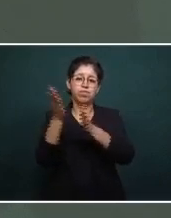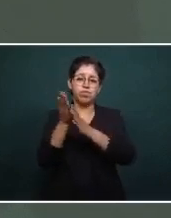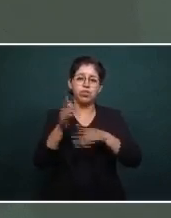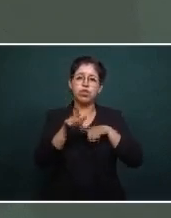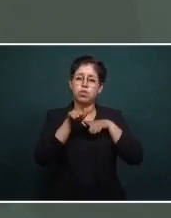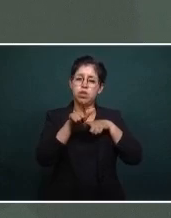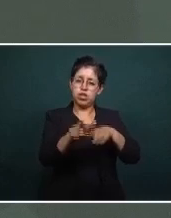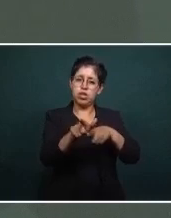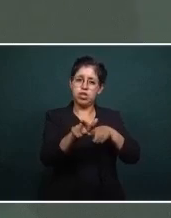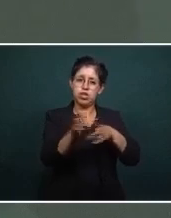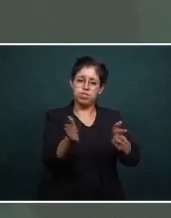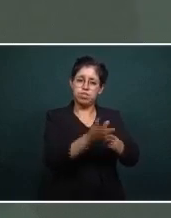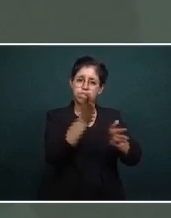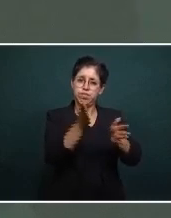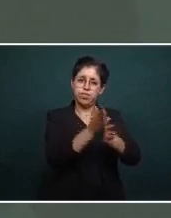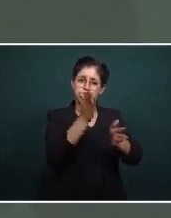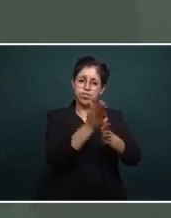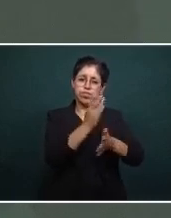en